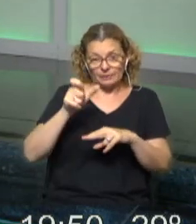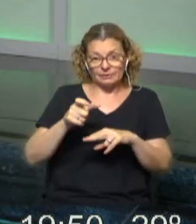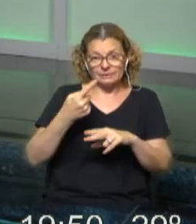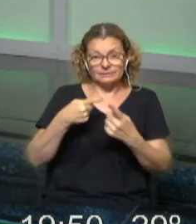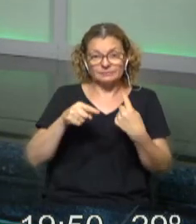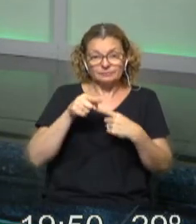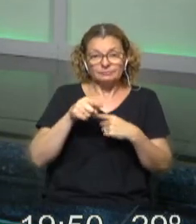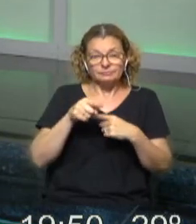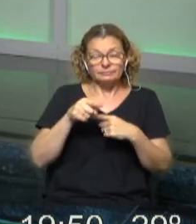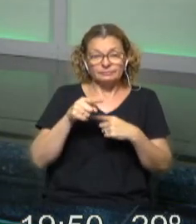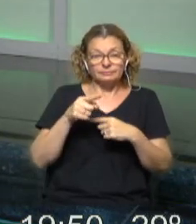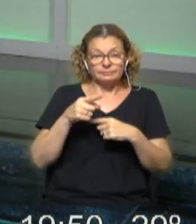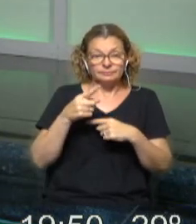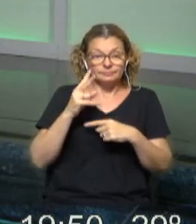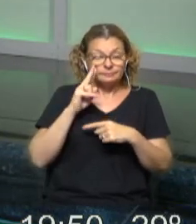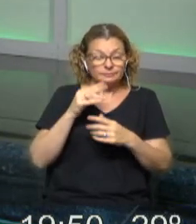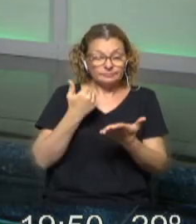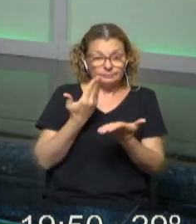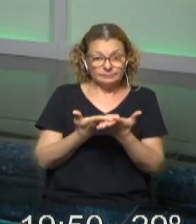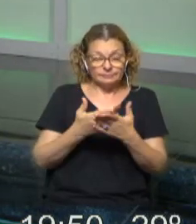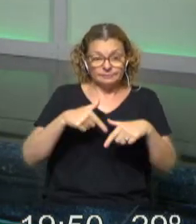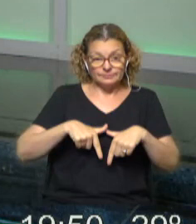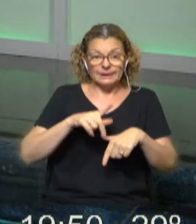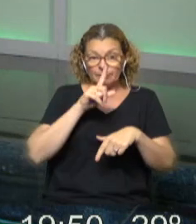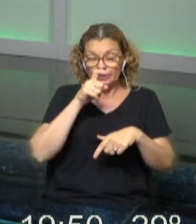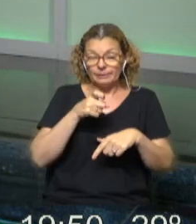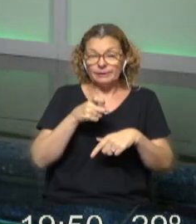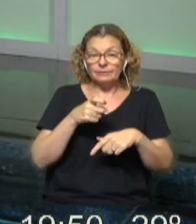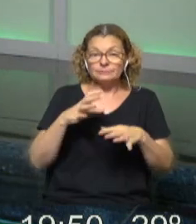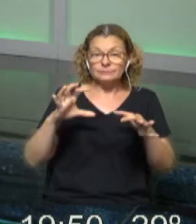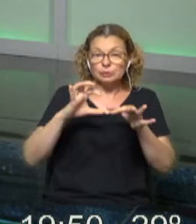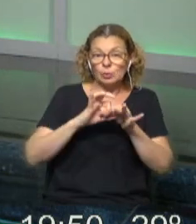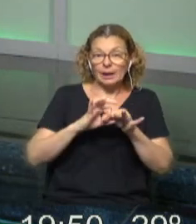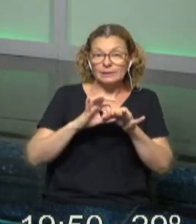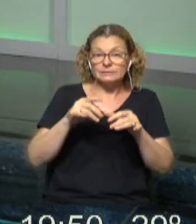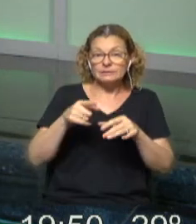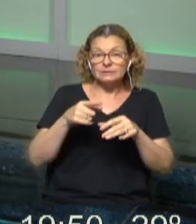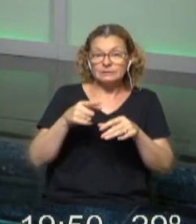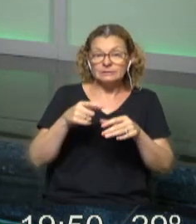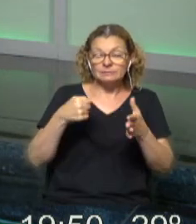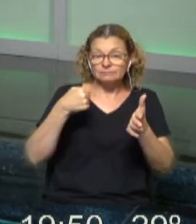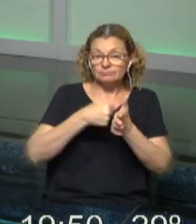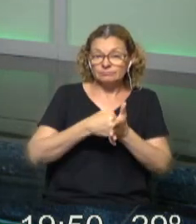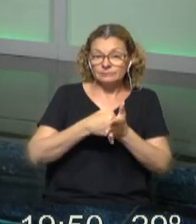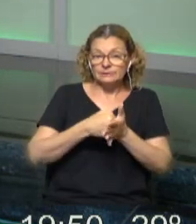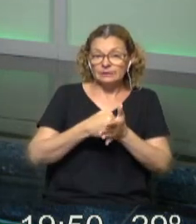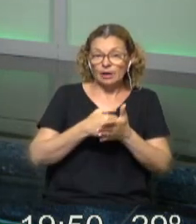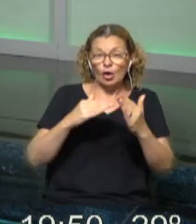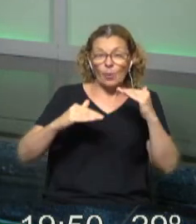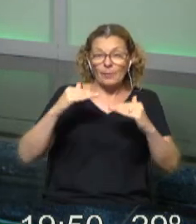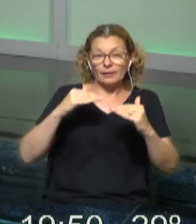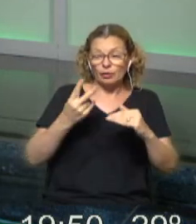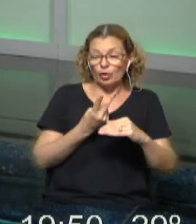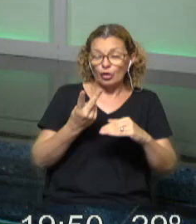lo que pudieron presentar desde la Intendencia de Montevideo vinculado justamente a este tipo de accidentes es que la comparación entre estos